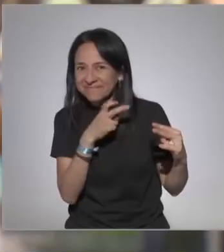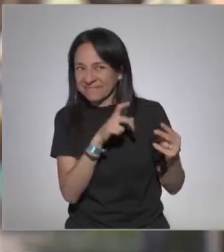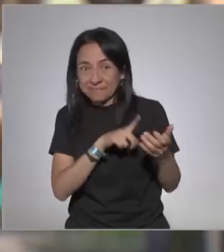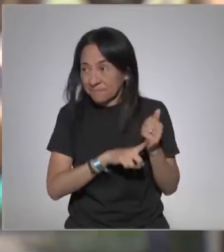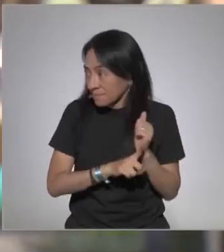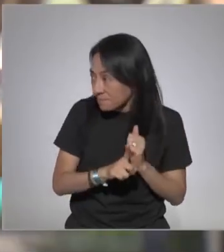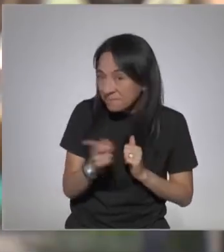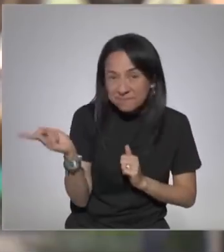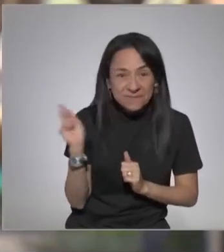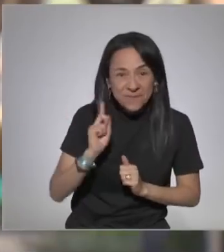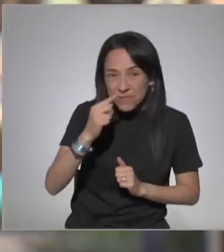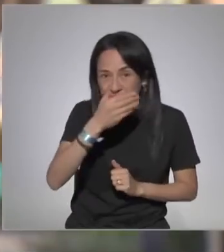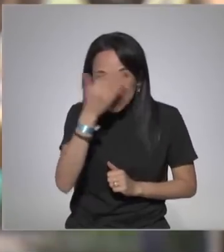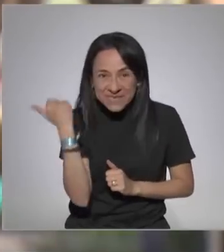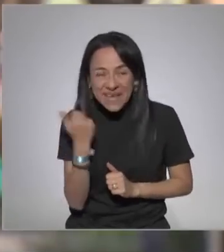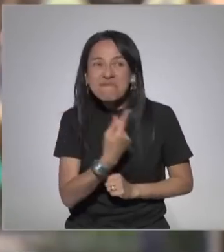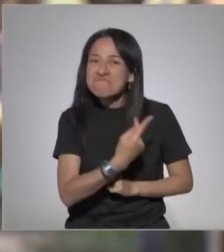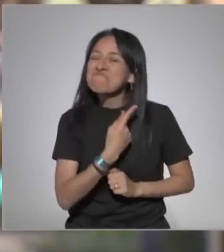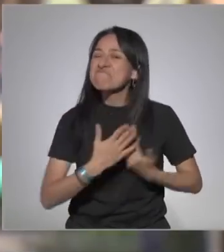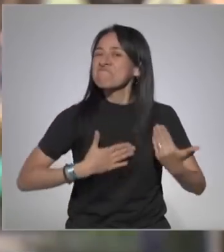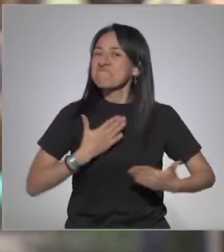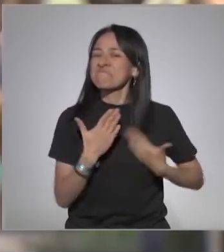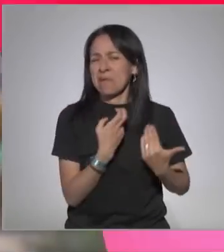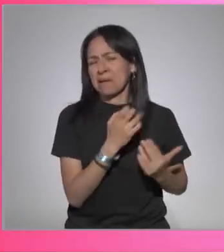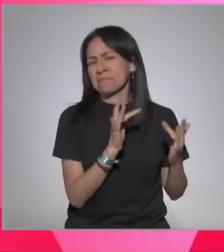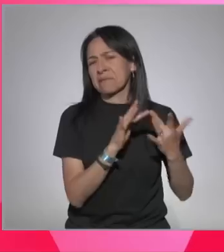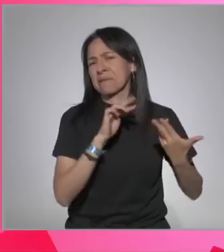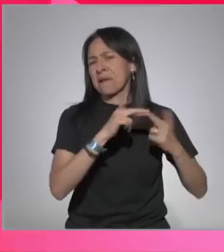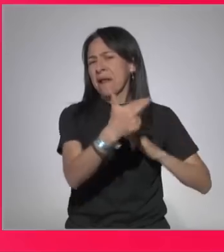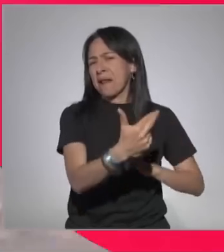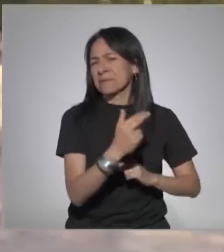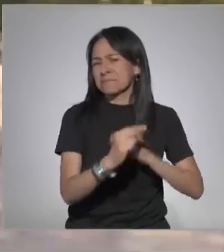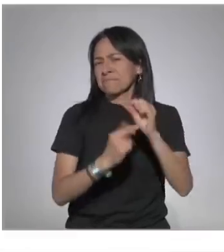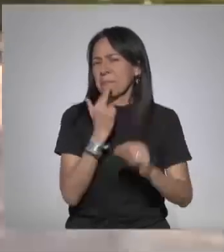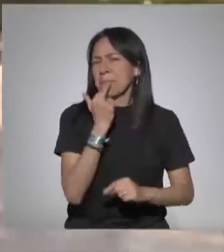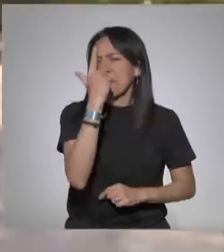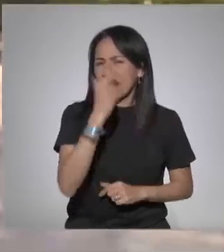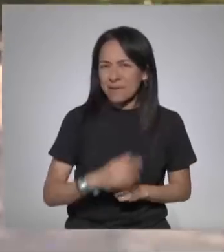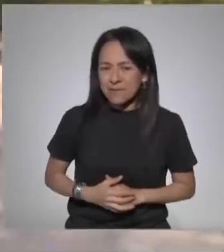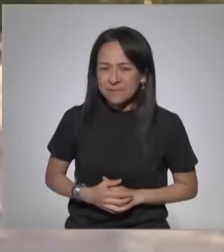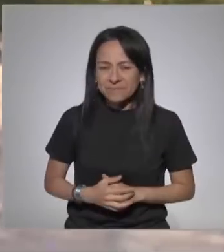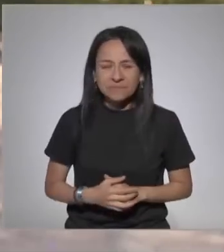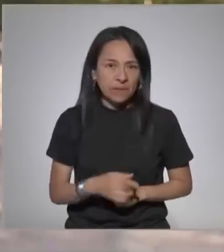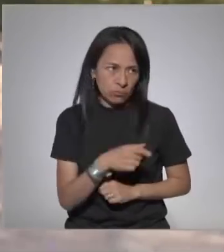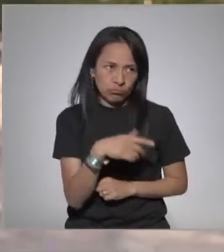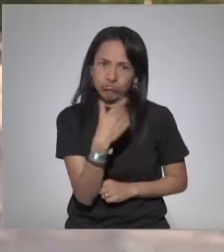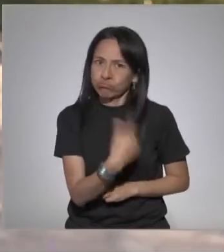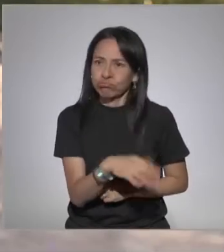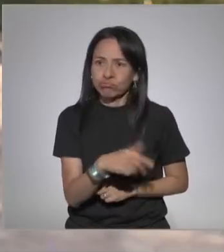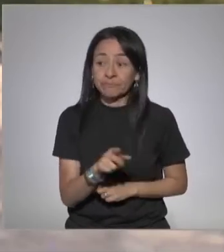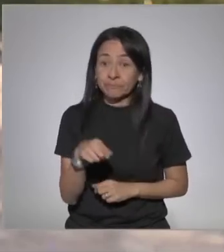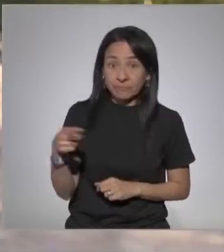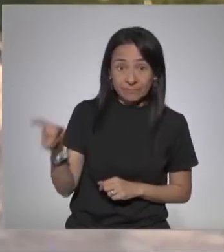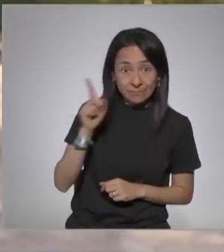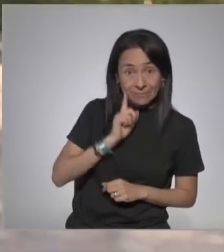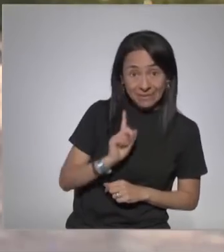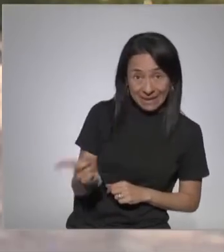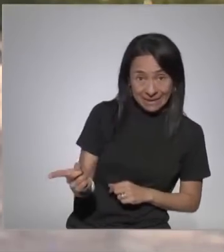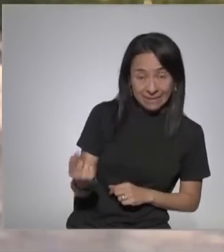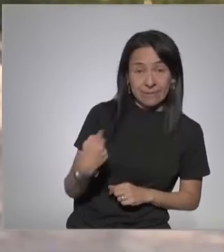complicidad y que permita pues que haya una mejor relación. Mucha. Por ejemplo, ella y yo, ahorita ya